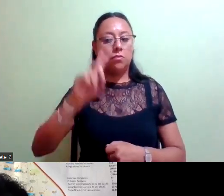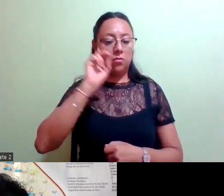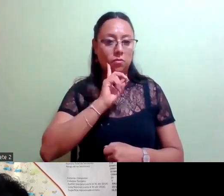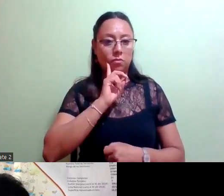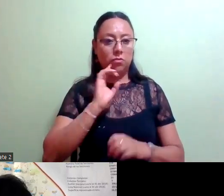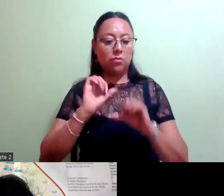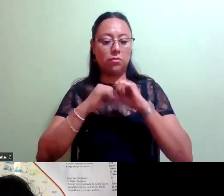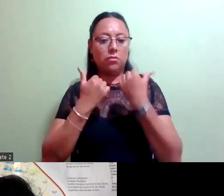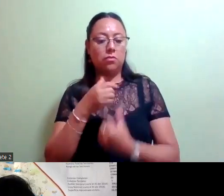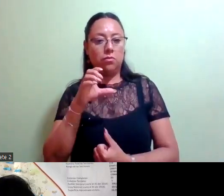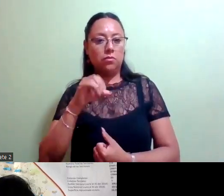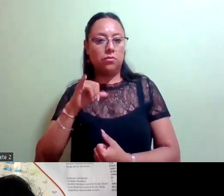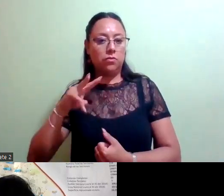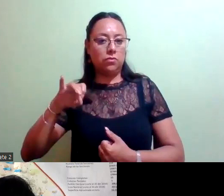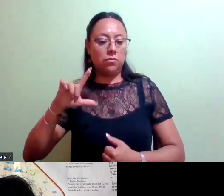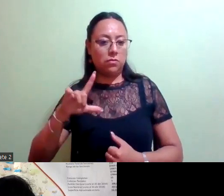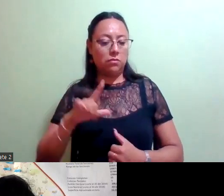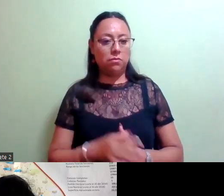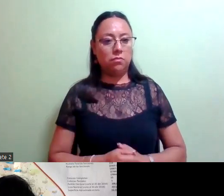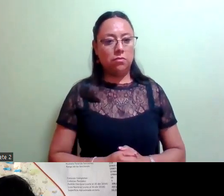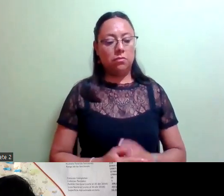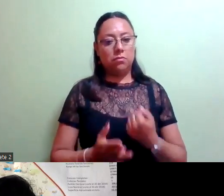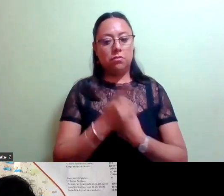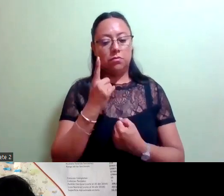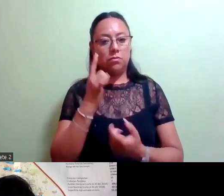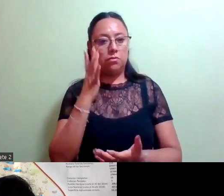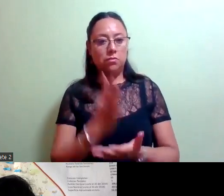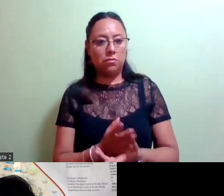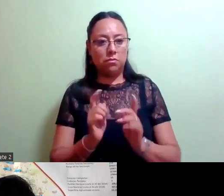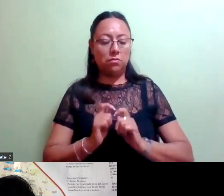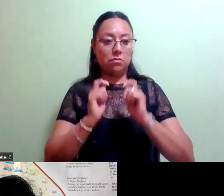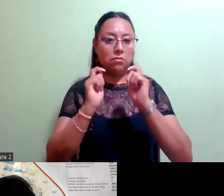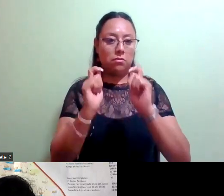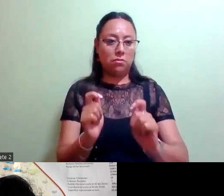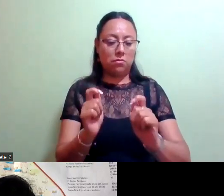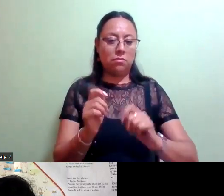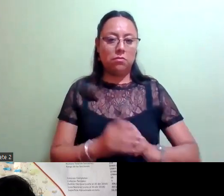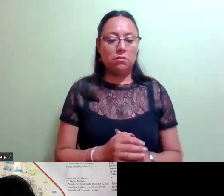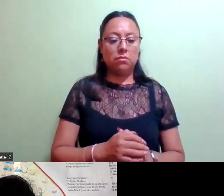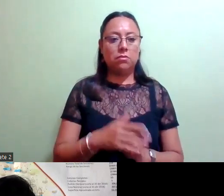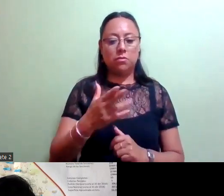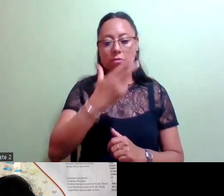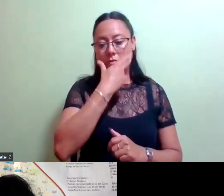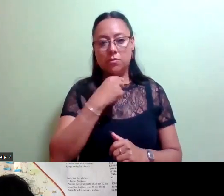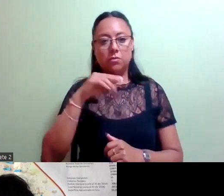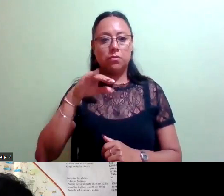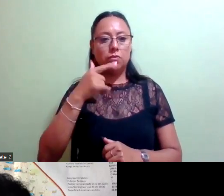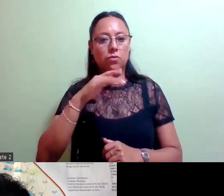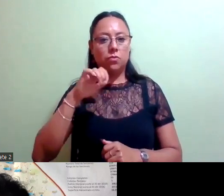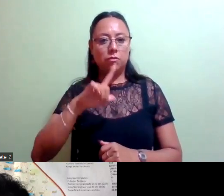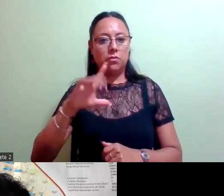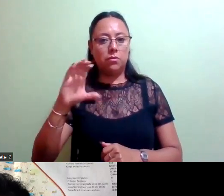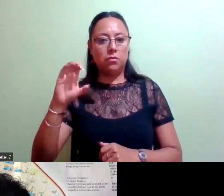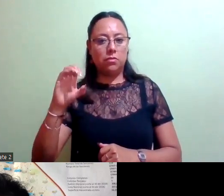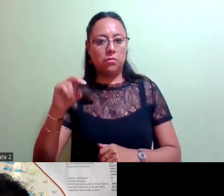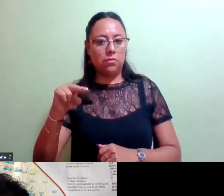de organización civil, que solo se entregara a don Miguel Concha en esta convocatoria. Lo anterior es